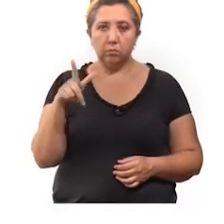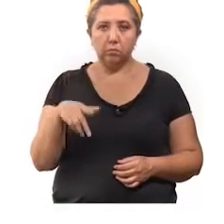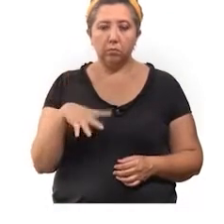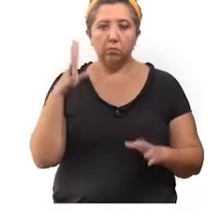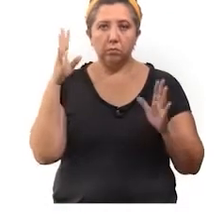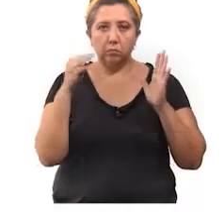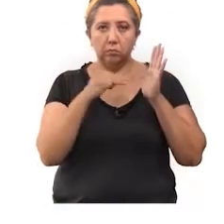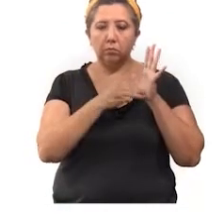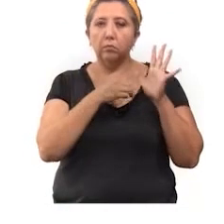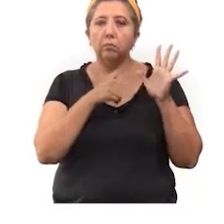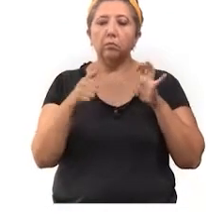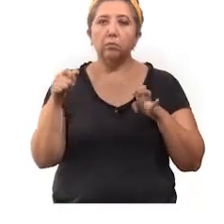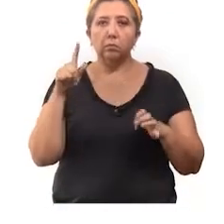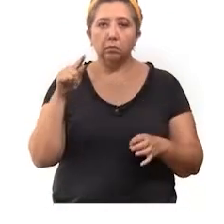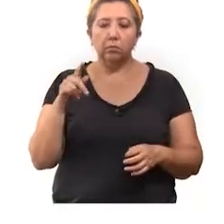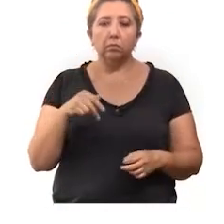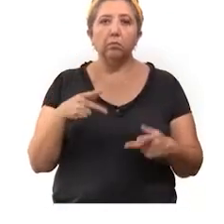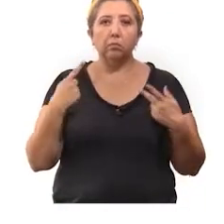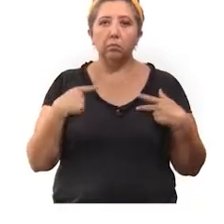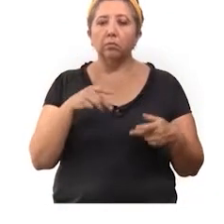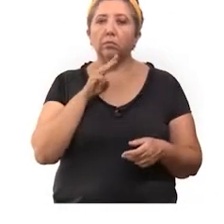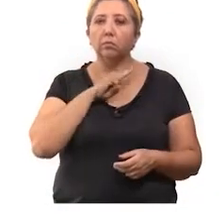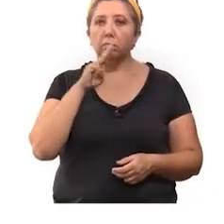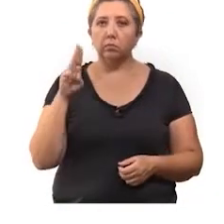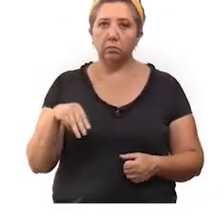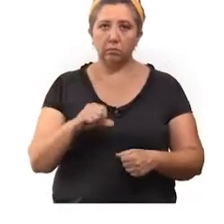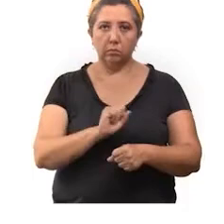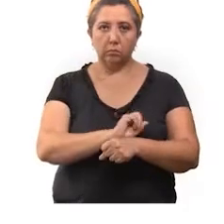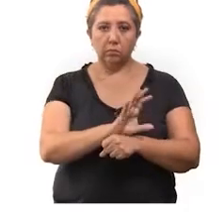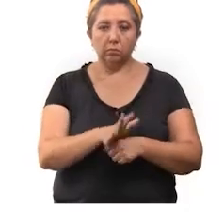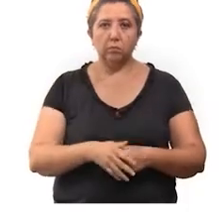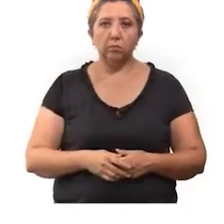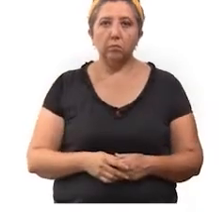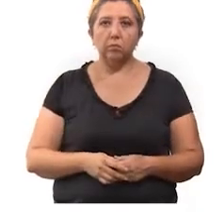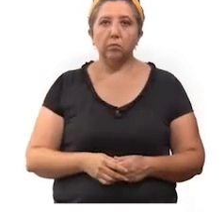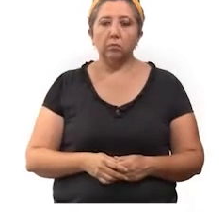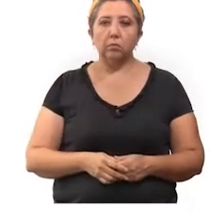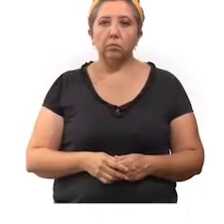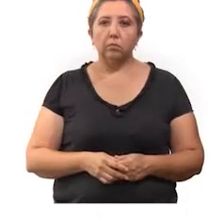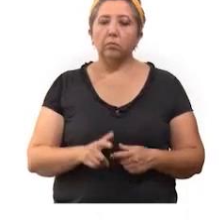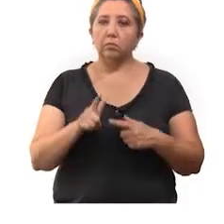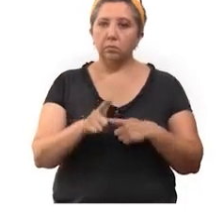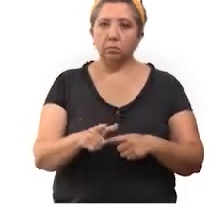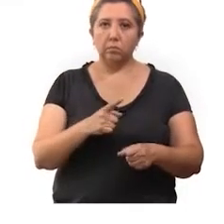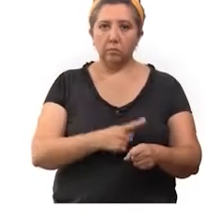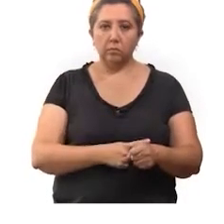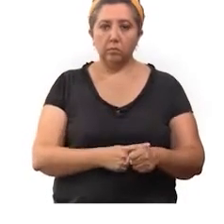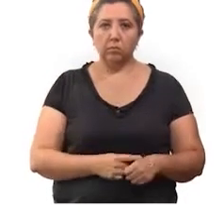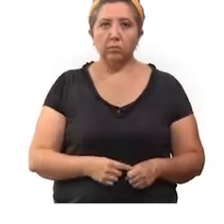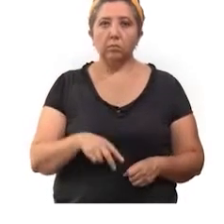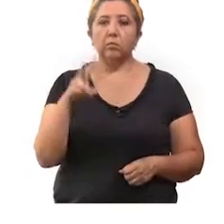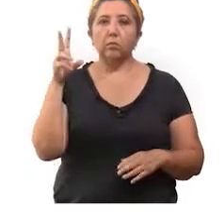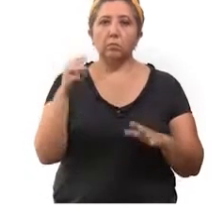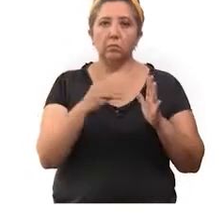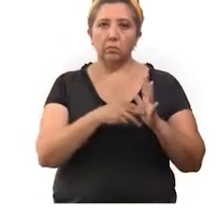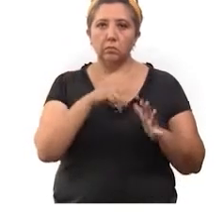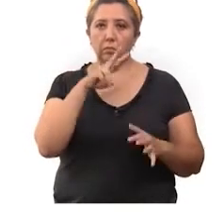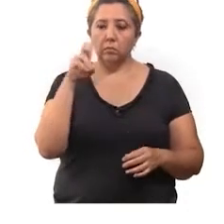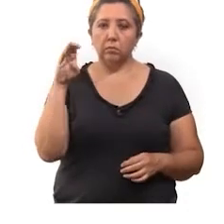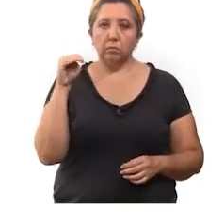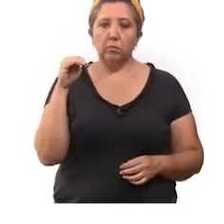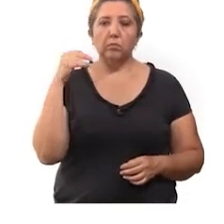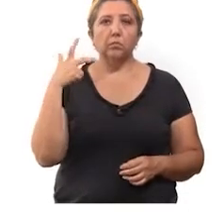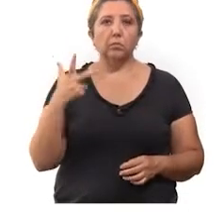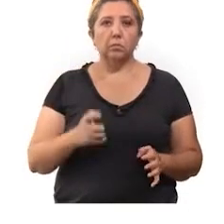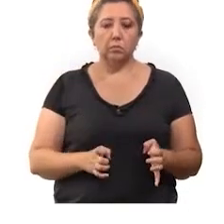son 4.670 las personas fallecidas a causa del coronavirus. De los casos activos,